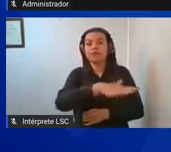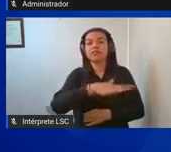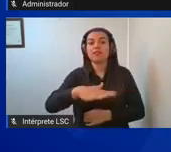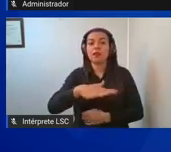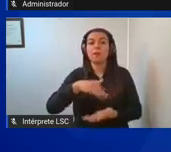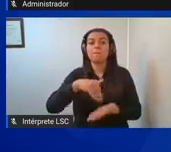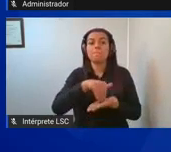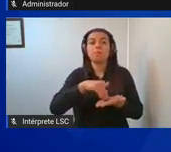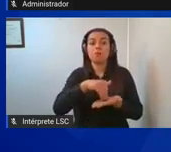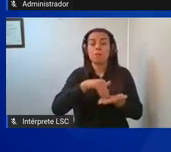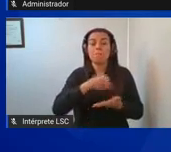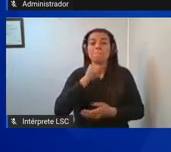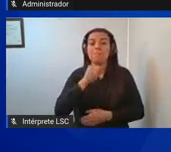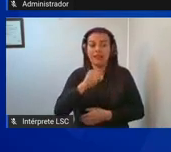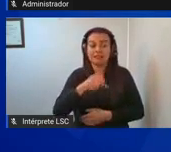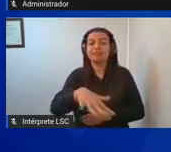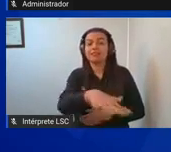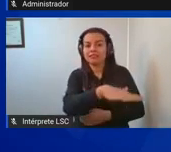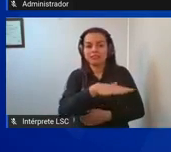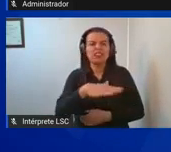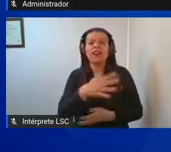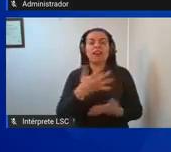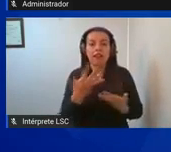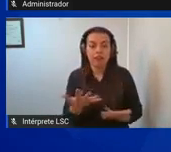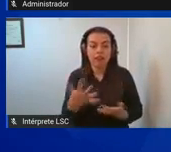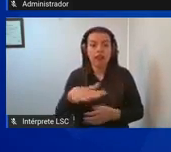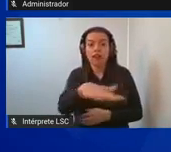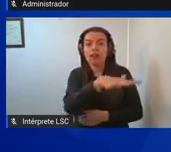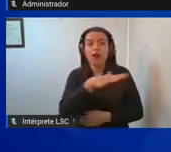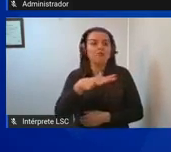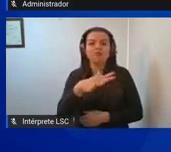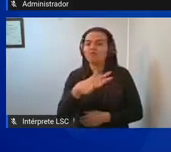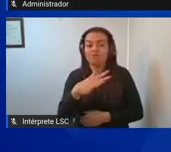donde gran parte de esa población vulnerable no tiene los